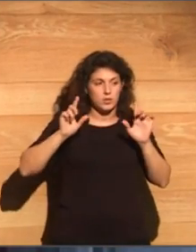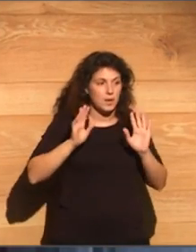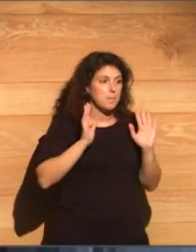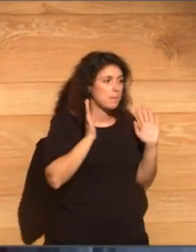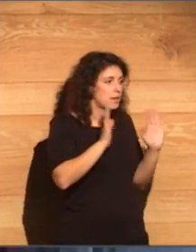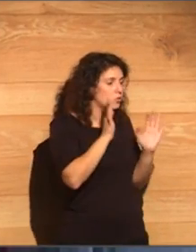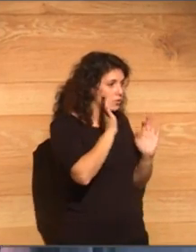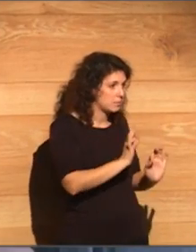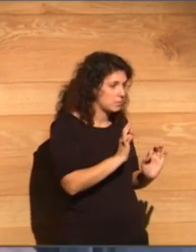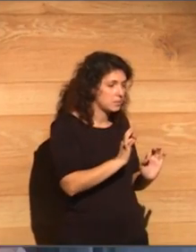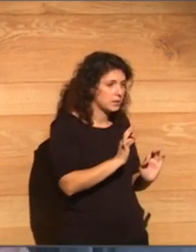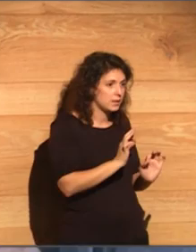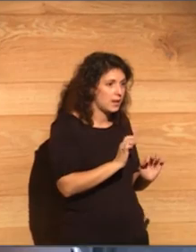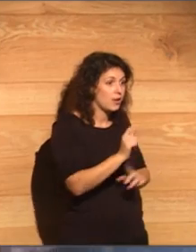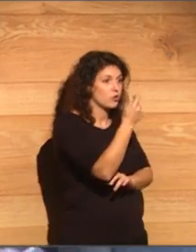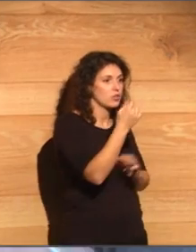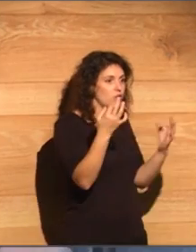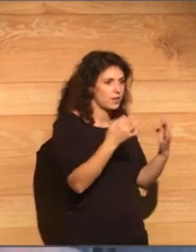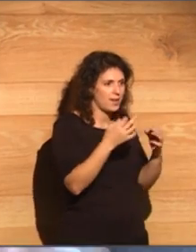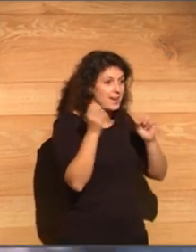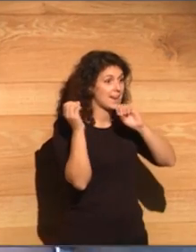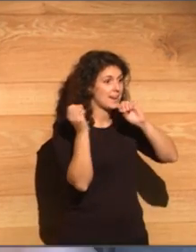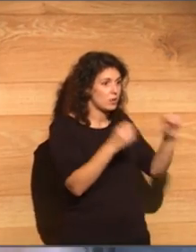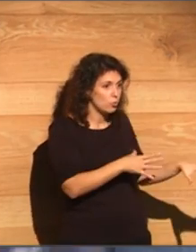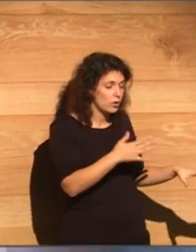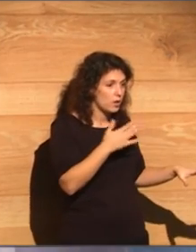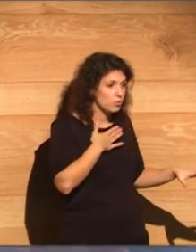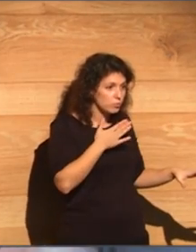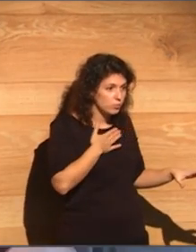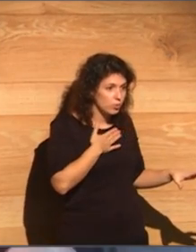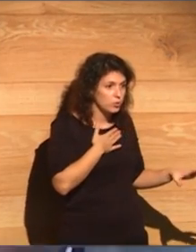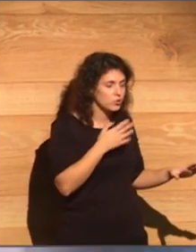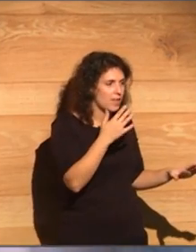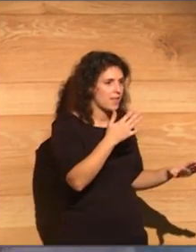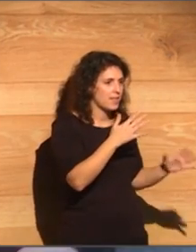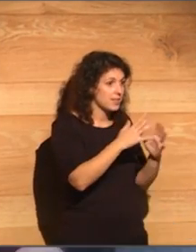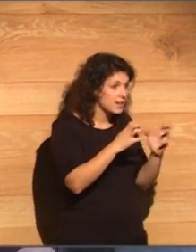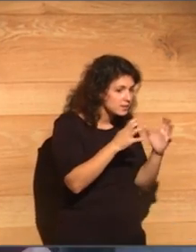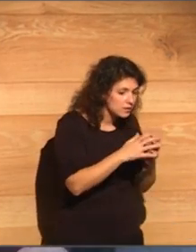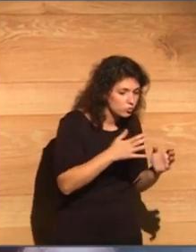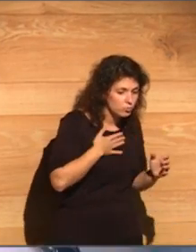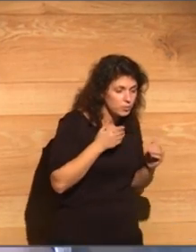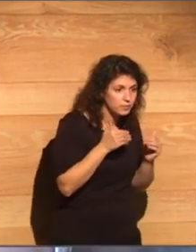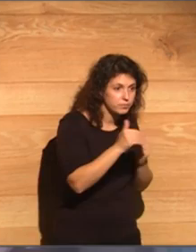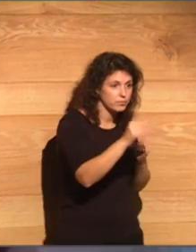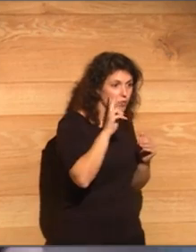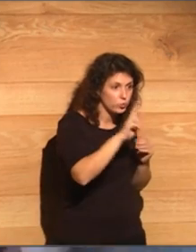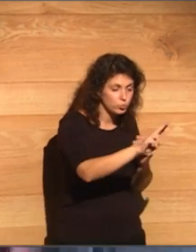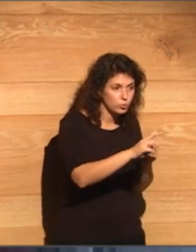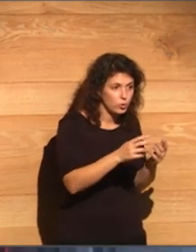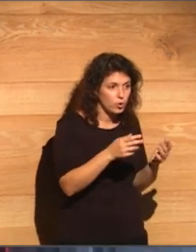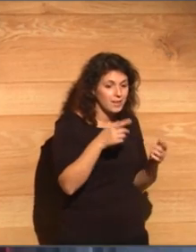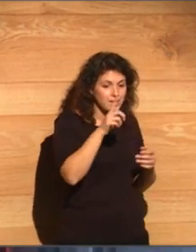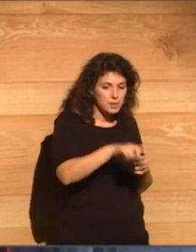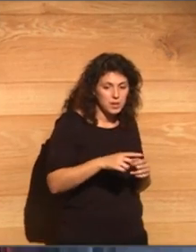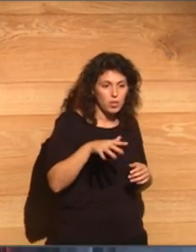que han alcanzado es la renuncia de los propios sueños, de los propios deseos, de las propias aspiraciones, y dice, donde mejor